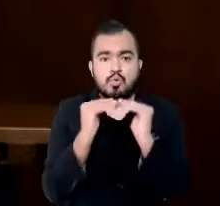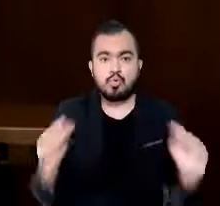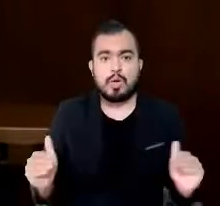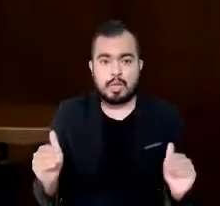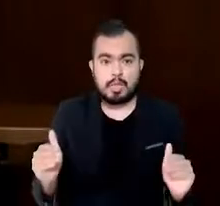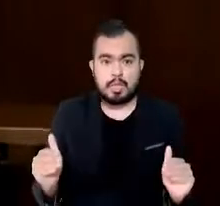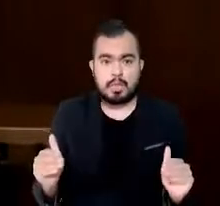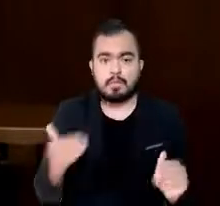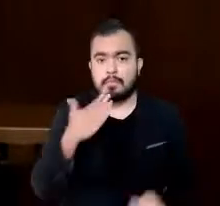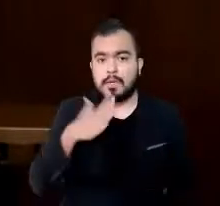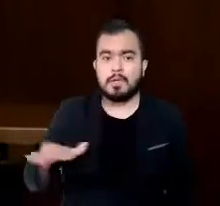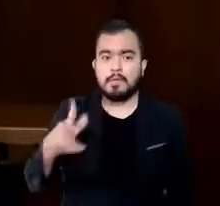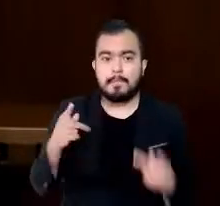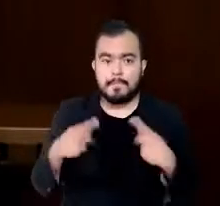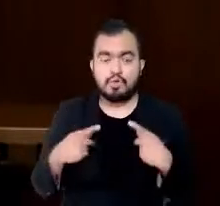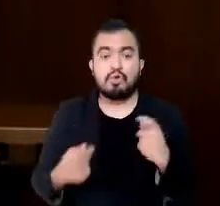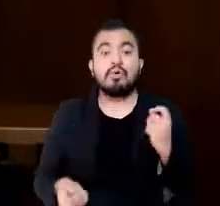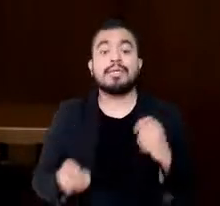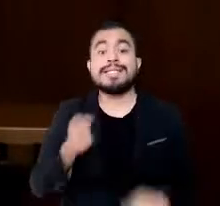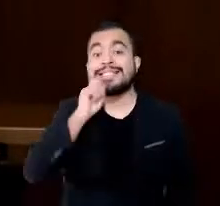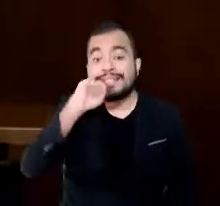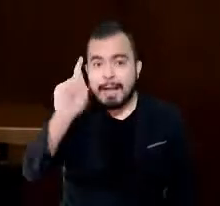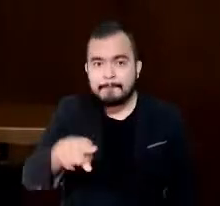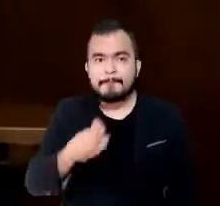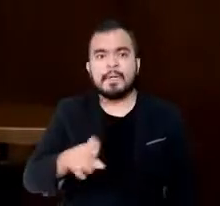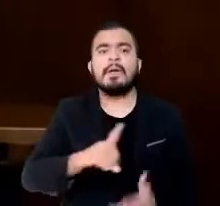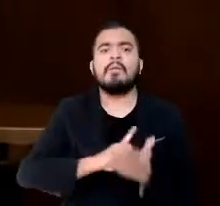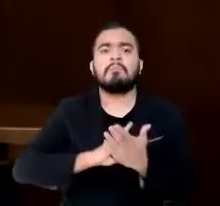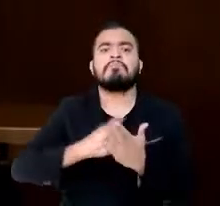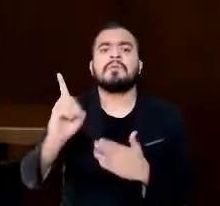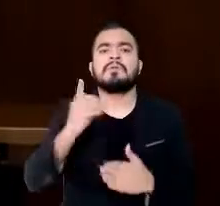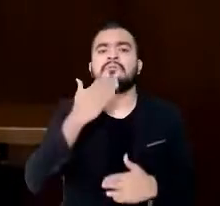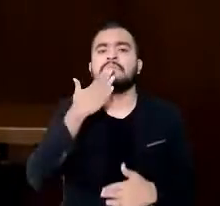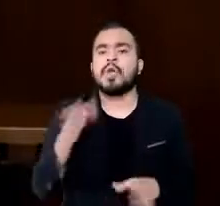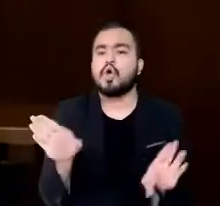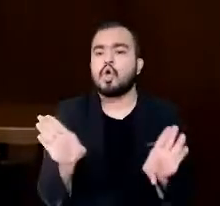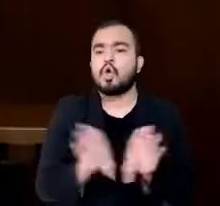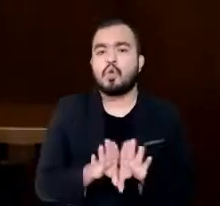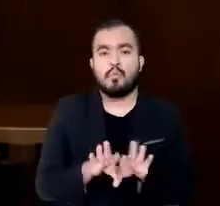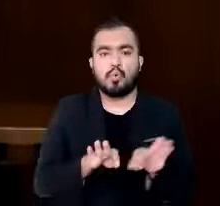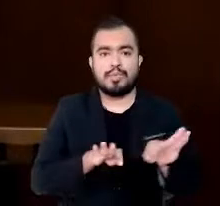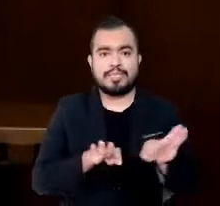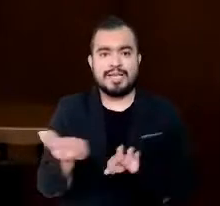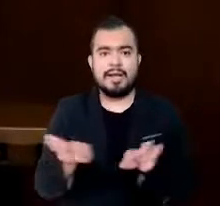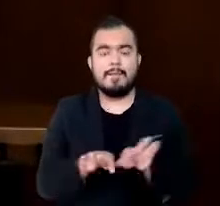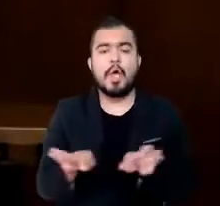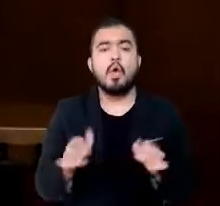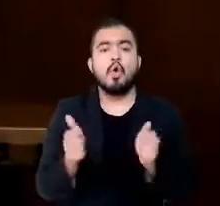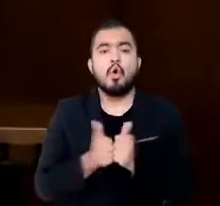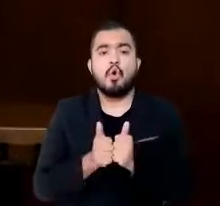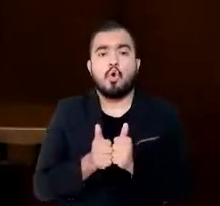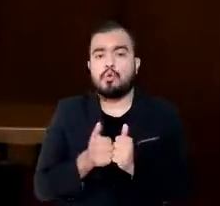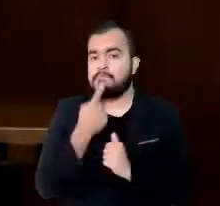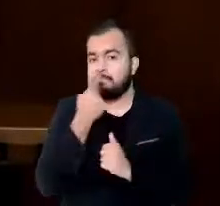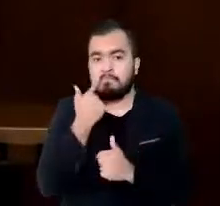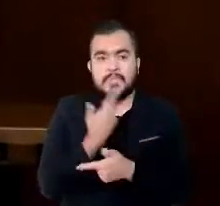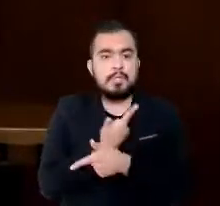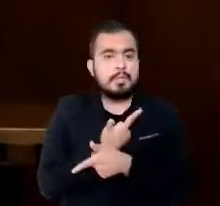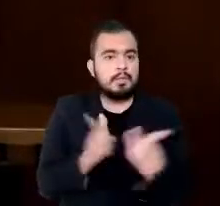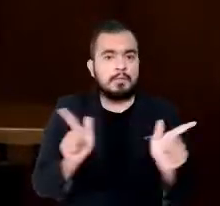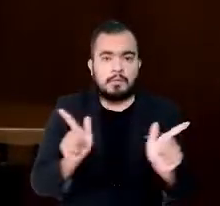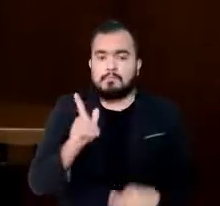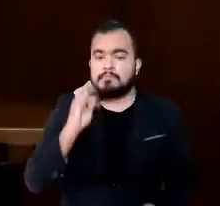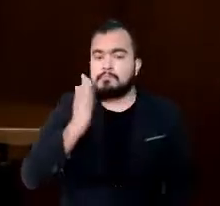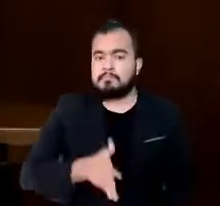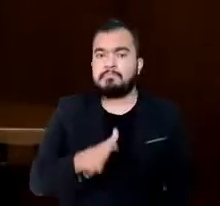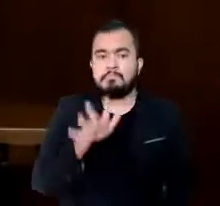Ello, inclusive el derecho a tener la oportunidad de ganarse la vida mediante un trabajo libremente elegido o aceptado en un mercado